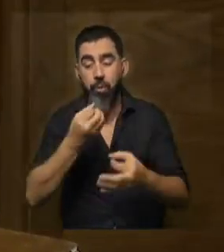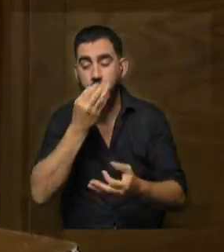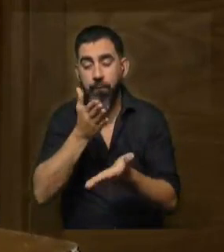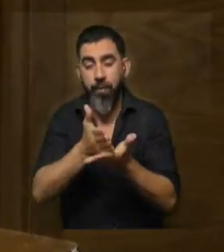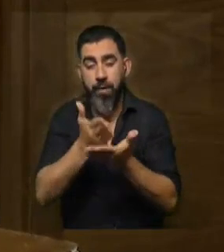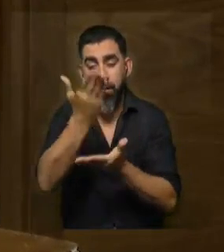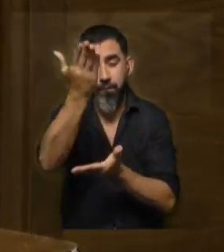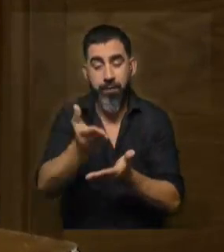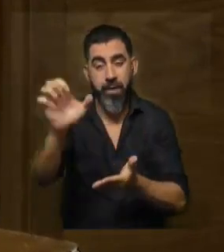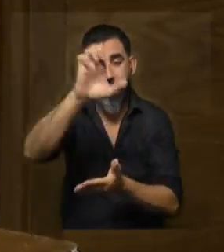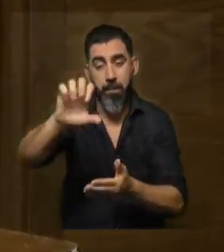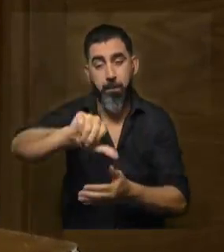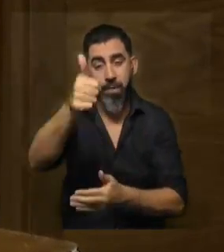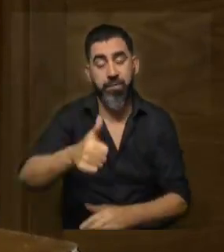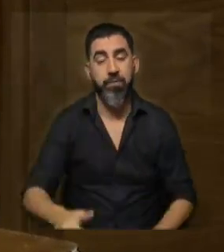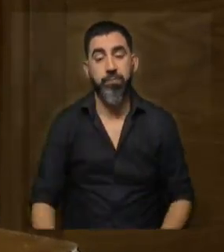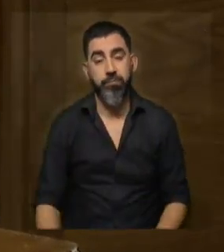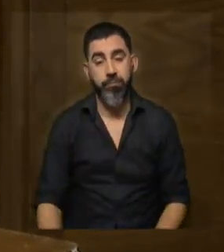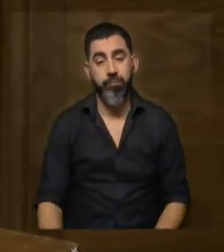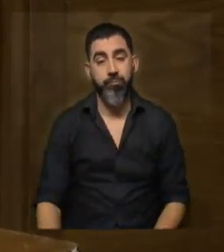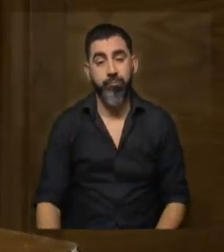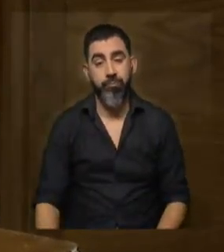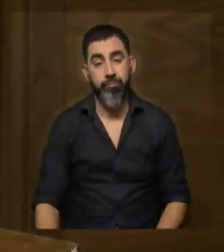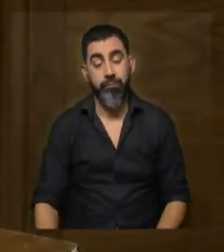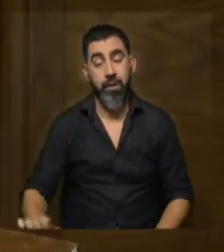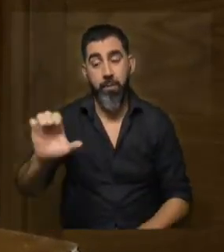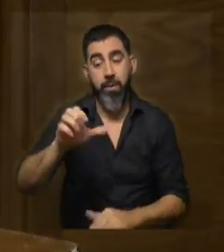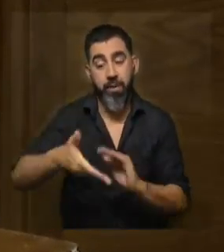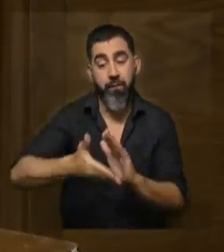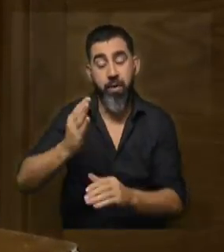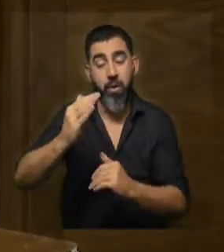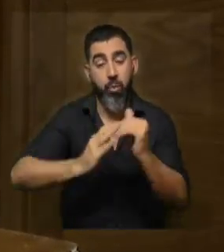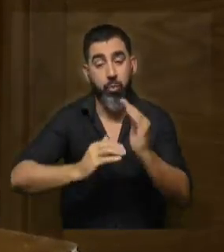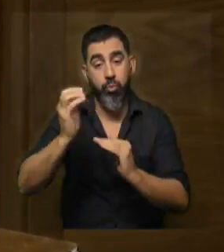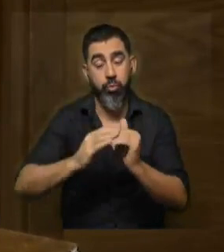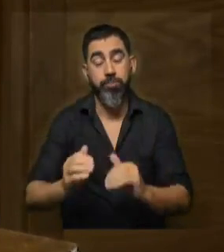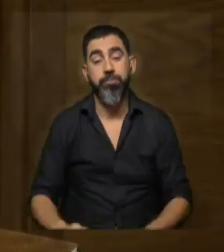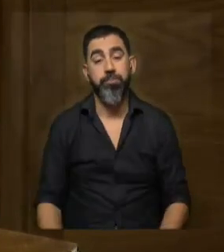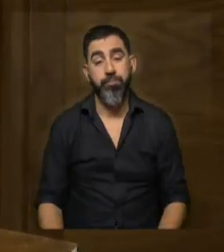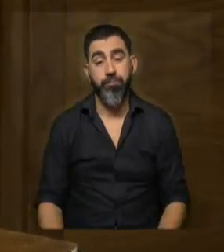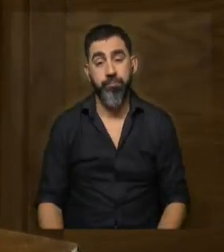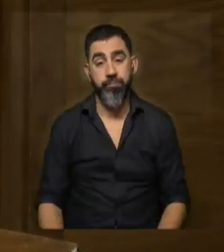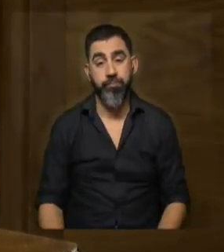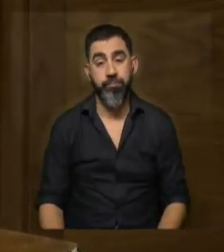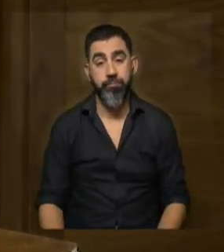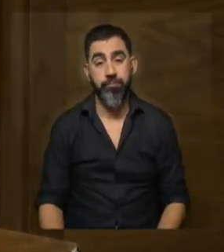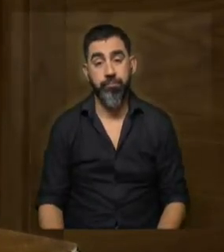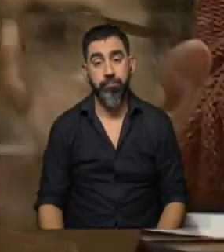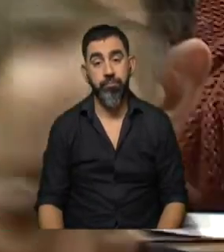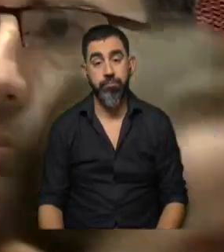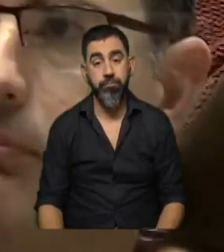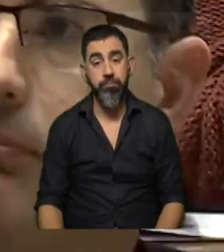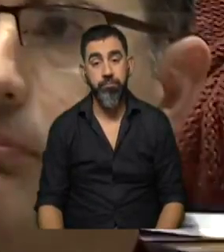gusto de El ofertante en la empresa que va a finalmente a ser adjudicatarias de este proyecto